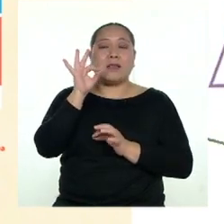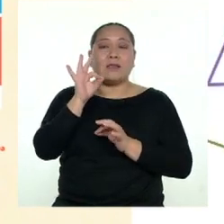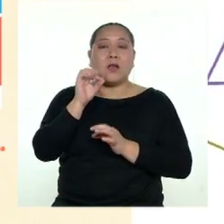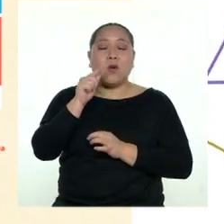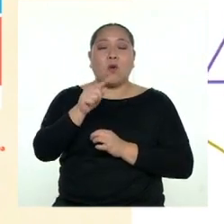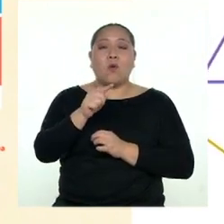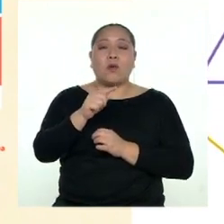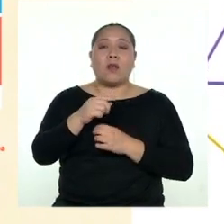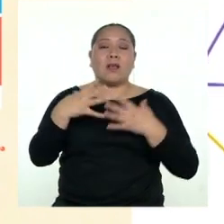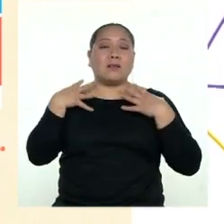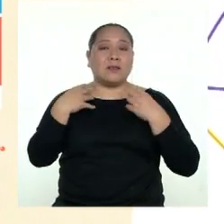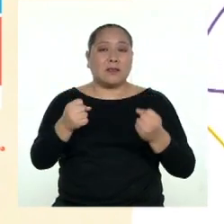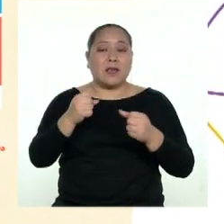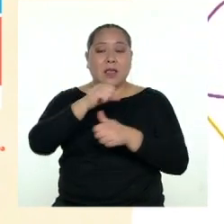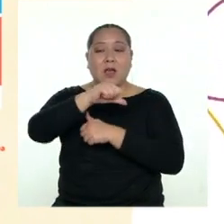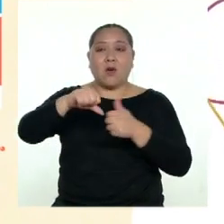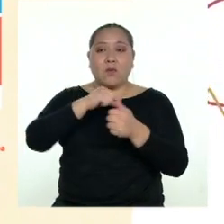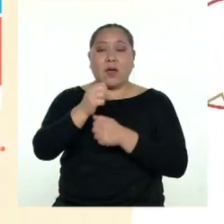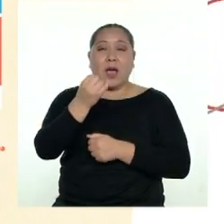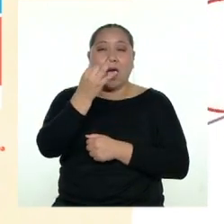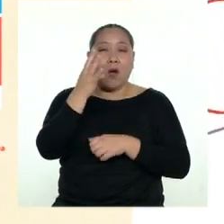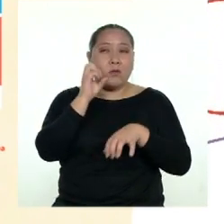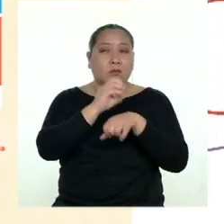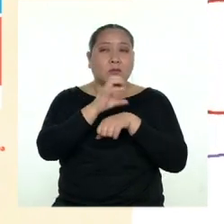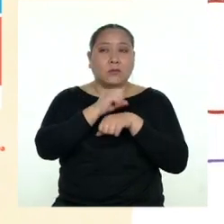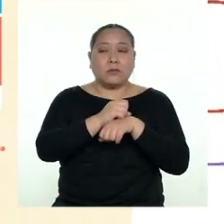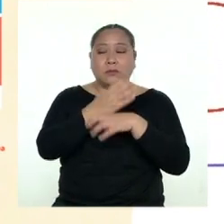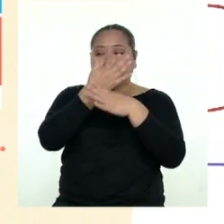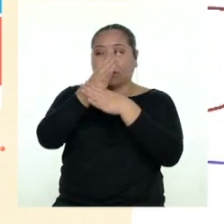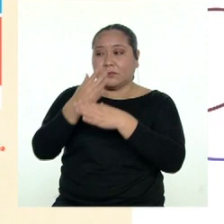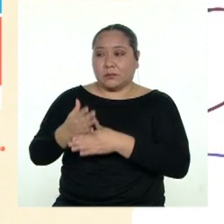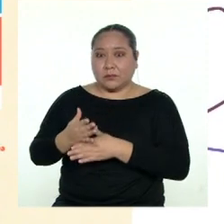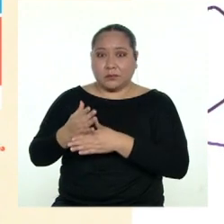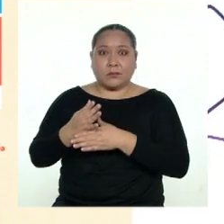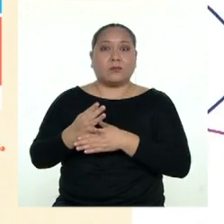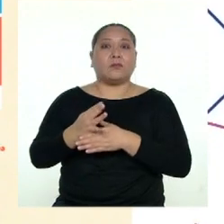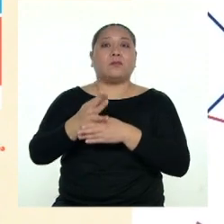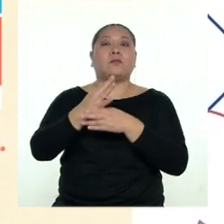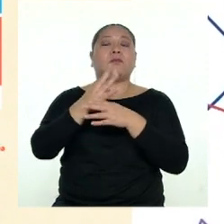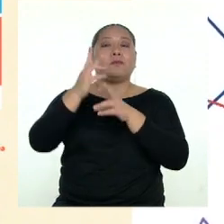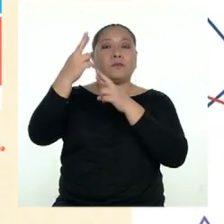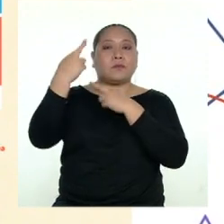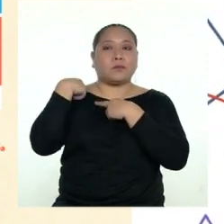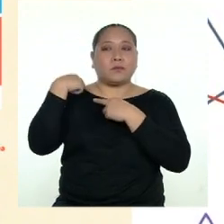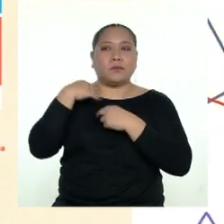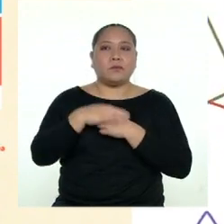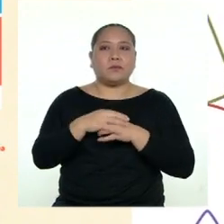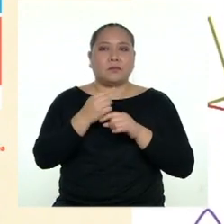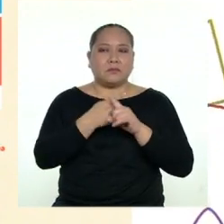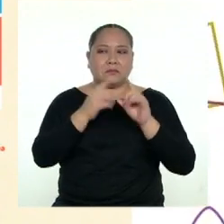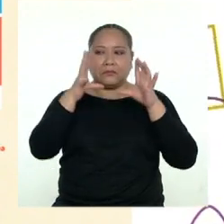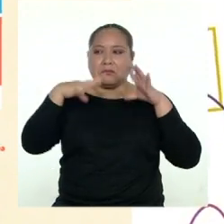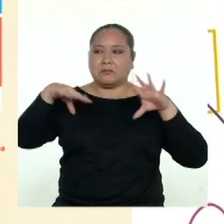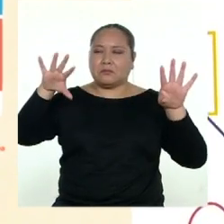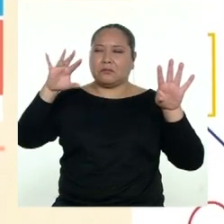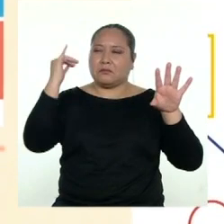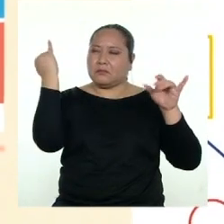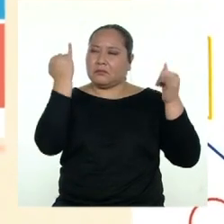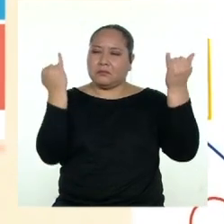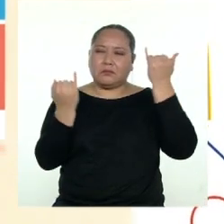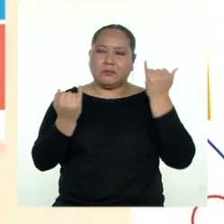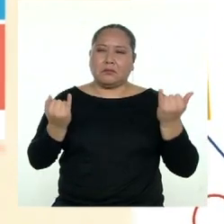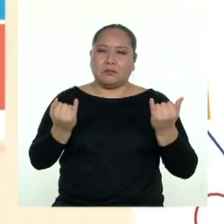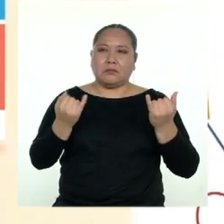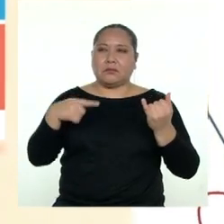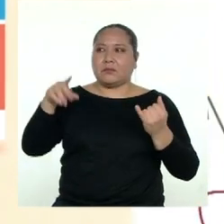Inclusive, algunas recomendaciones, como la distribución de tareas, se repiten. Pero en apariencia son bastante diferentes. Una es